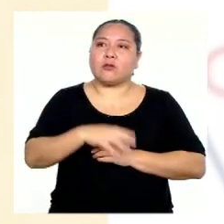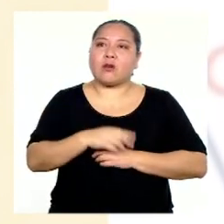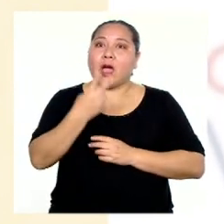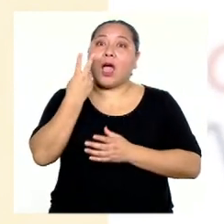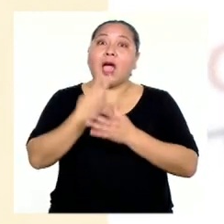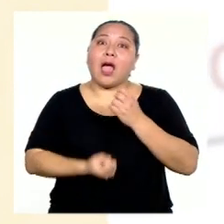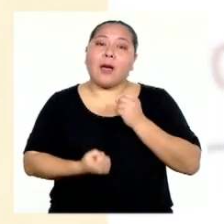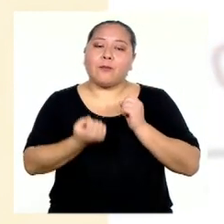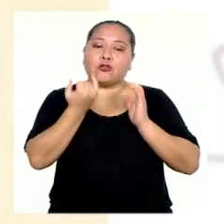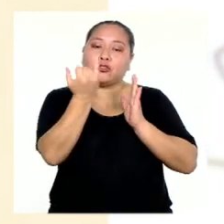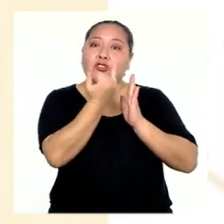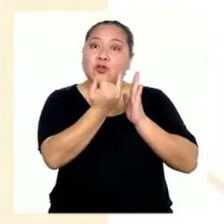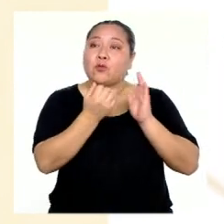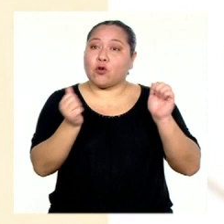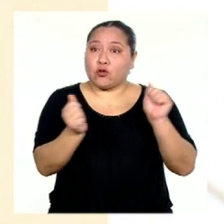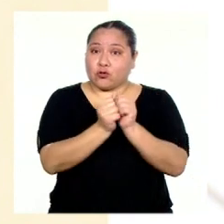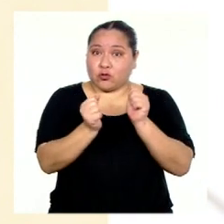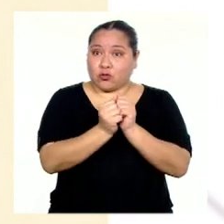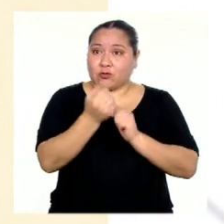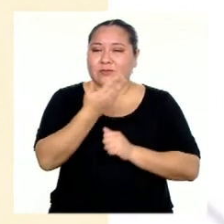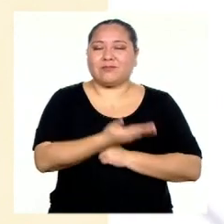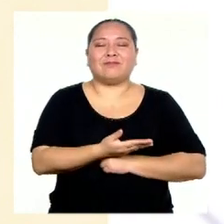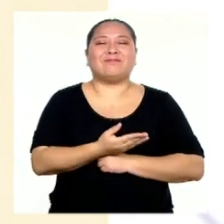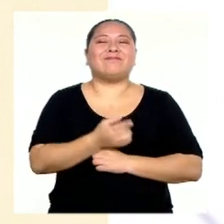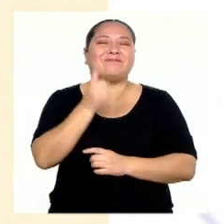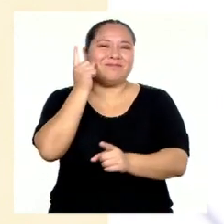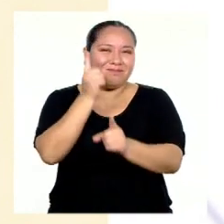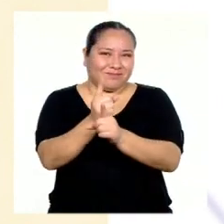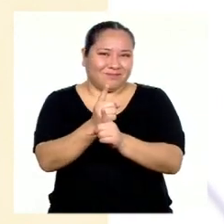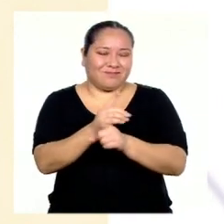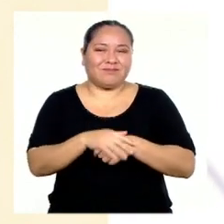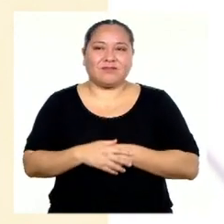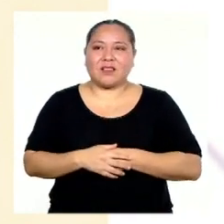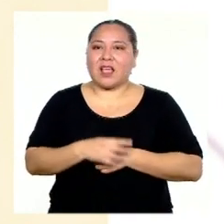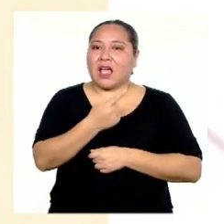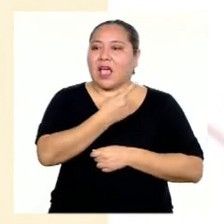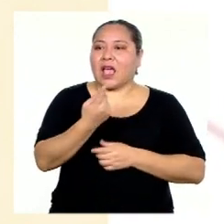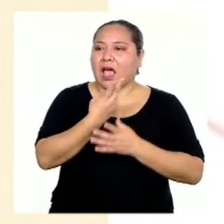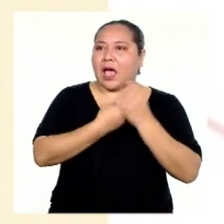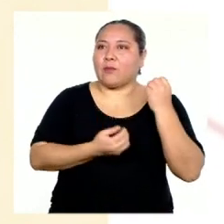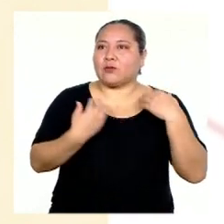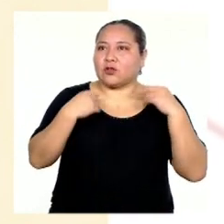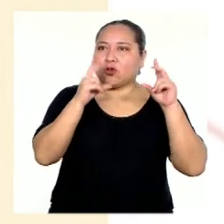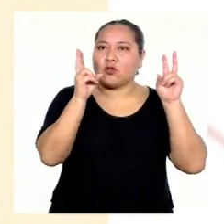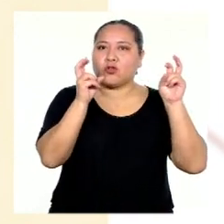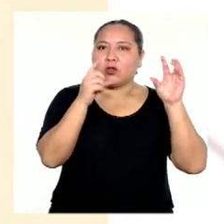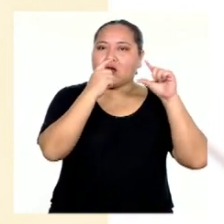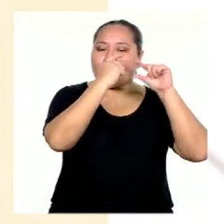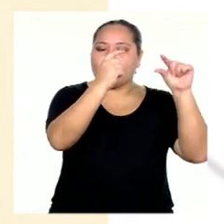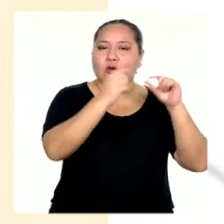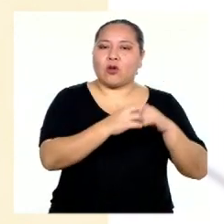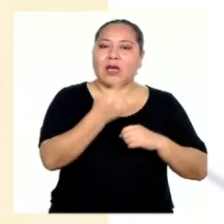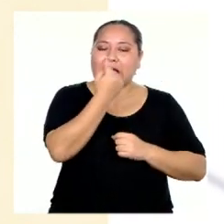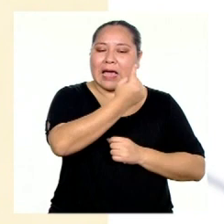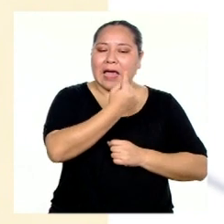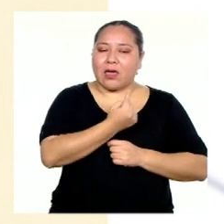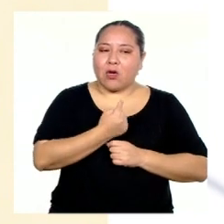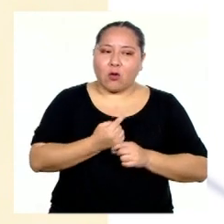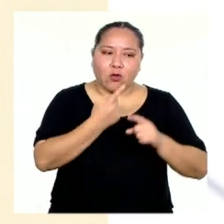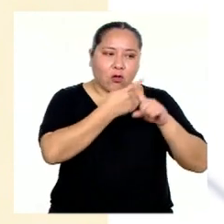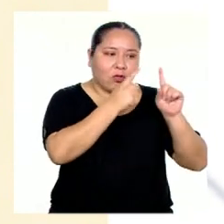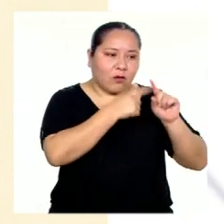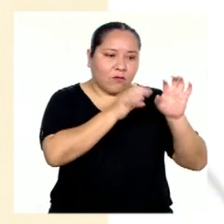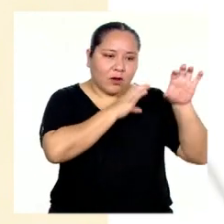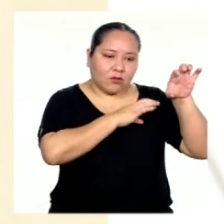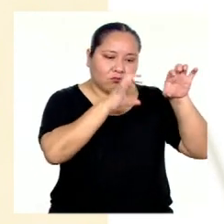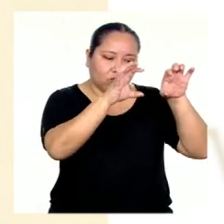aspectos visuales, como imágenes. Muy bien. Ambos tienen un título y cada recomendación se diferencia visualmente de